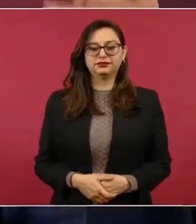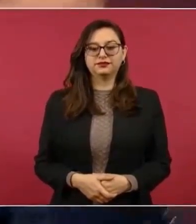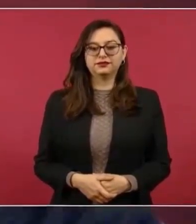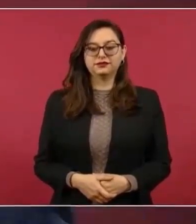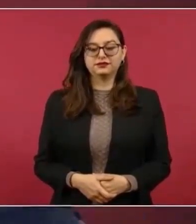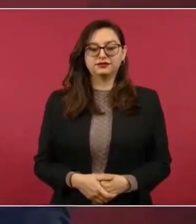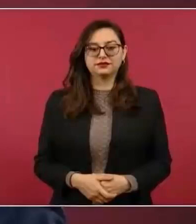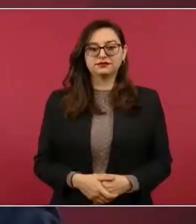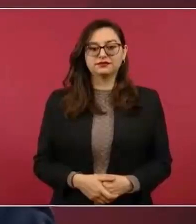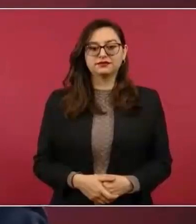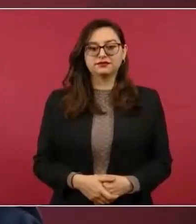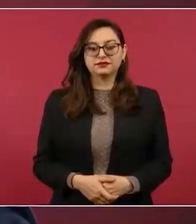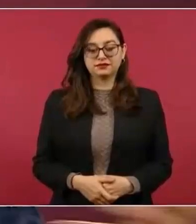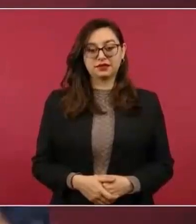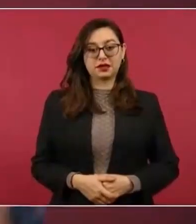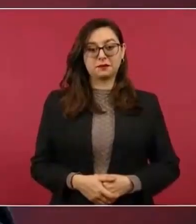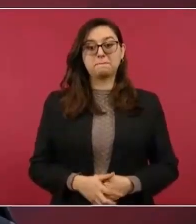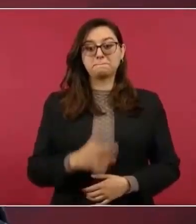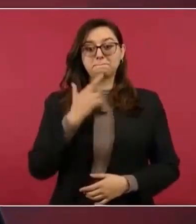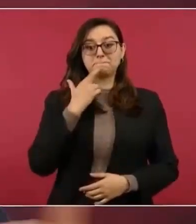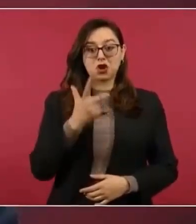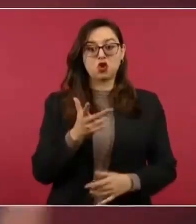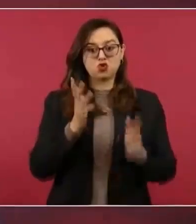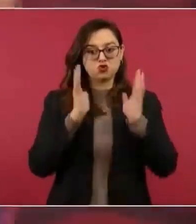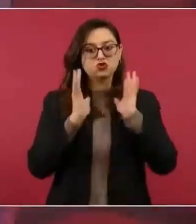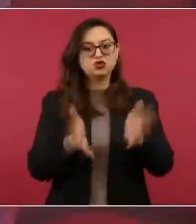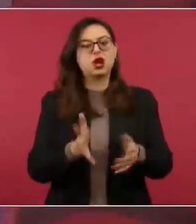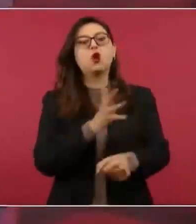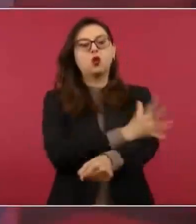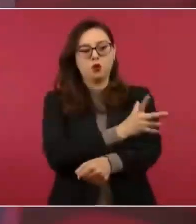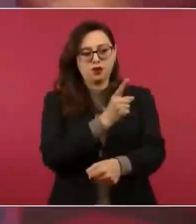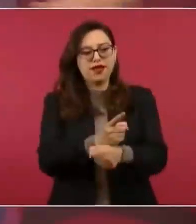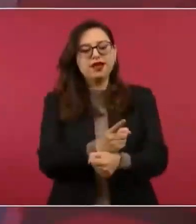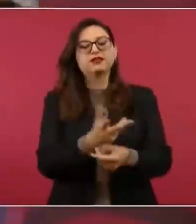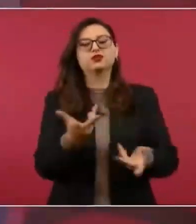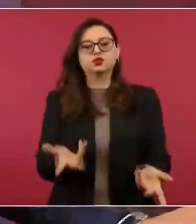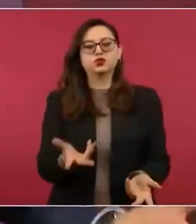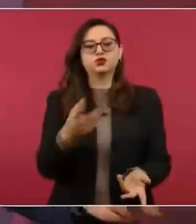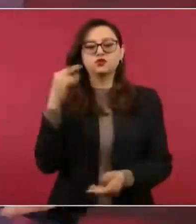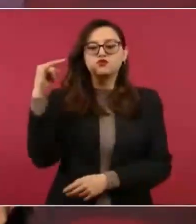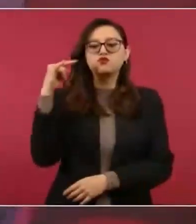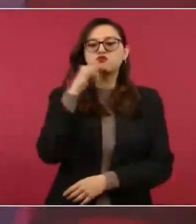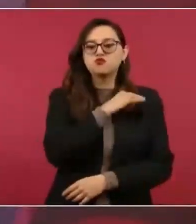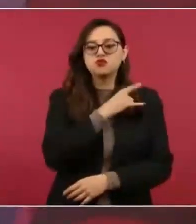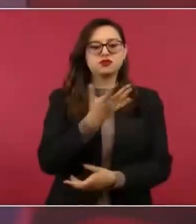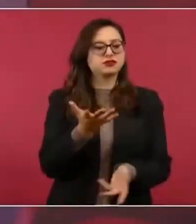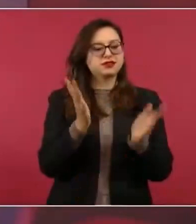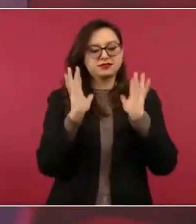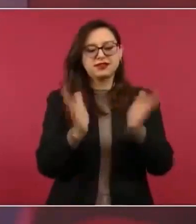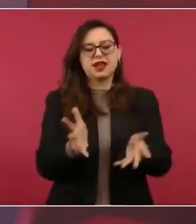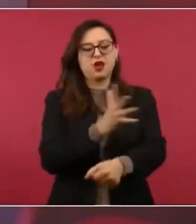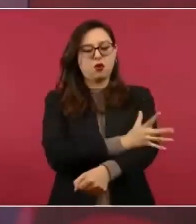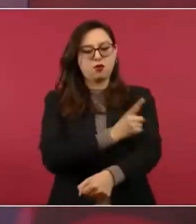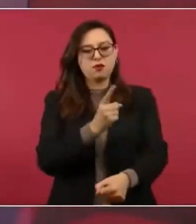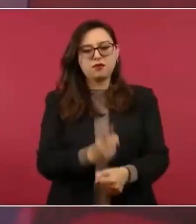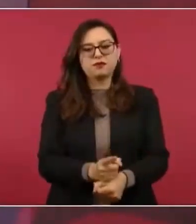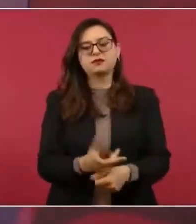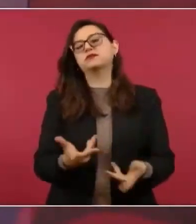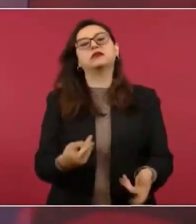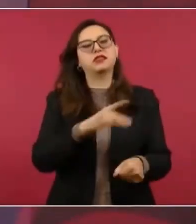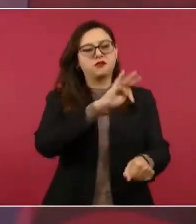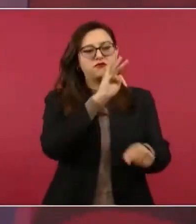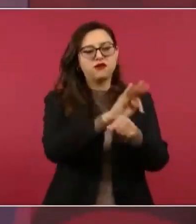Mejor que se quiten ya por completo la máscara. Sí, García Luna es inocente.